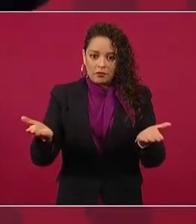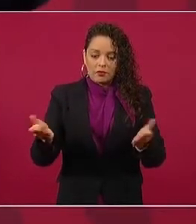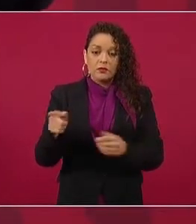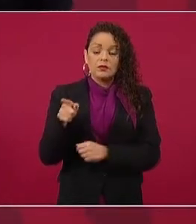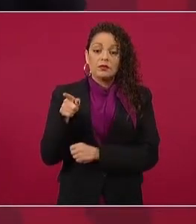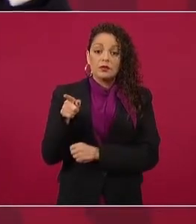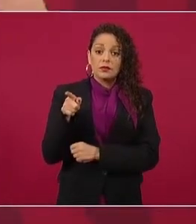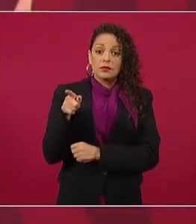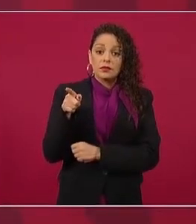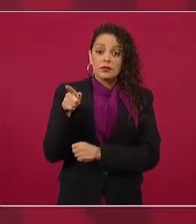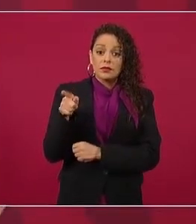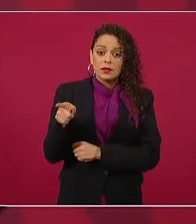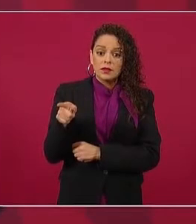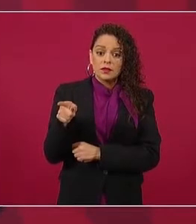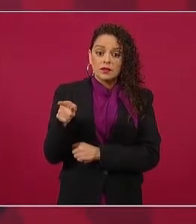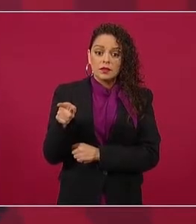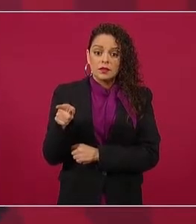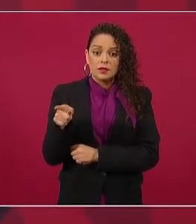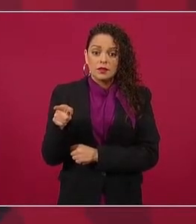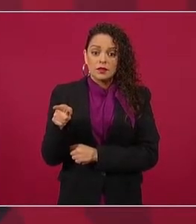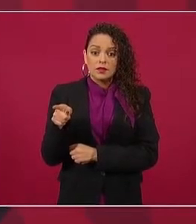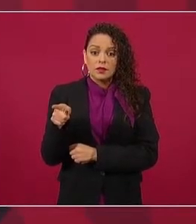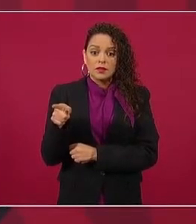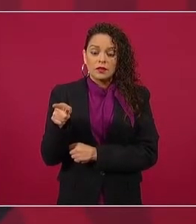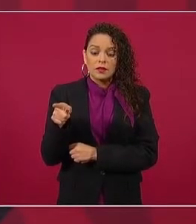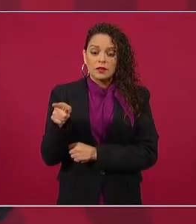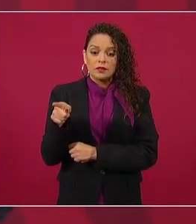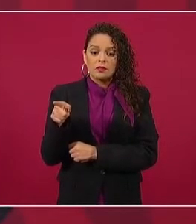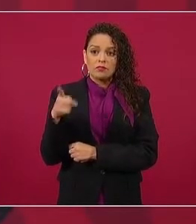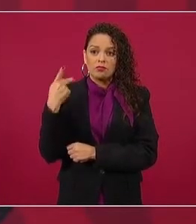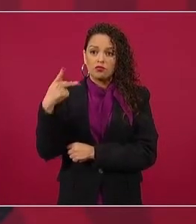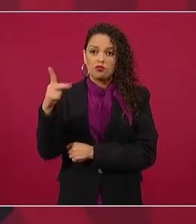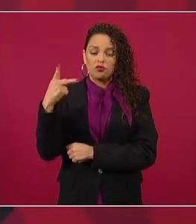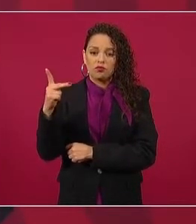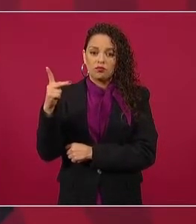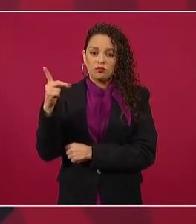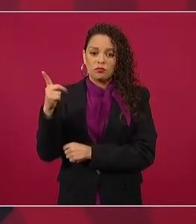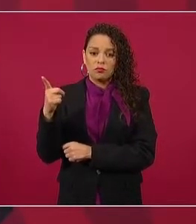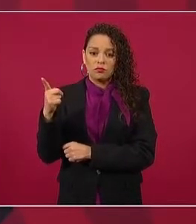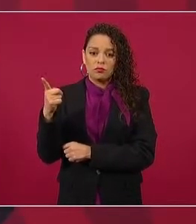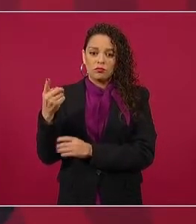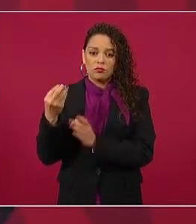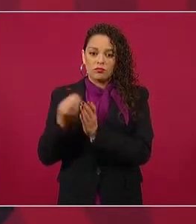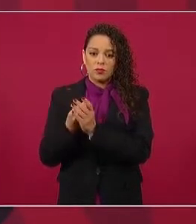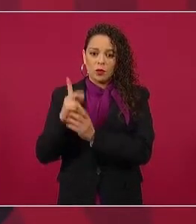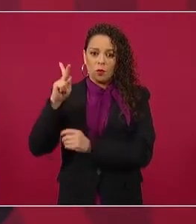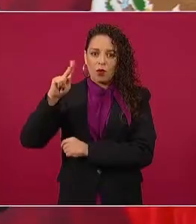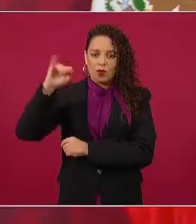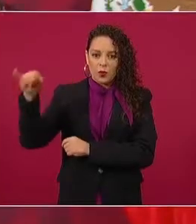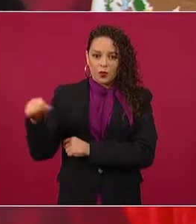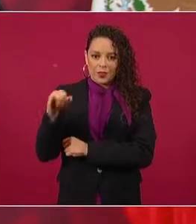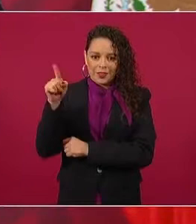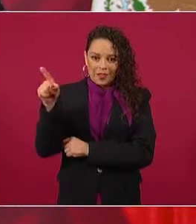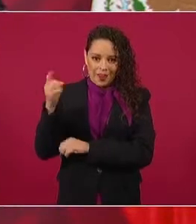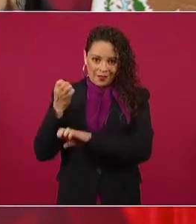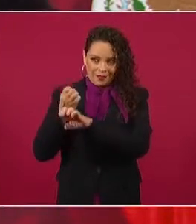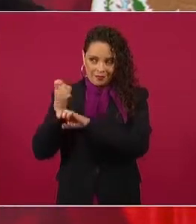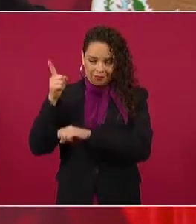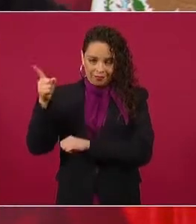está en el Poder Judicial en el caso, pero